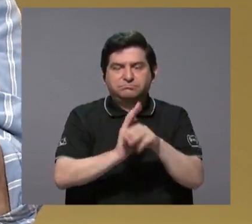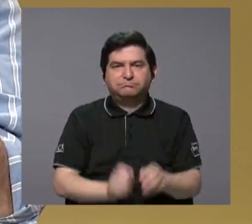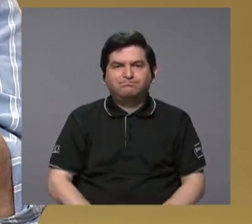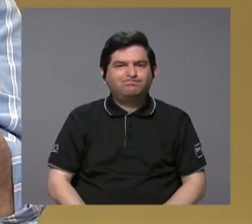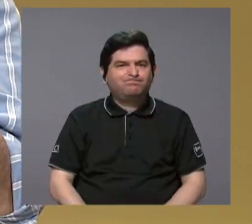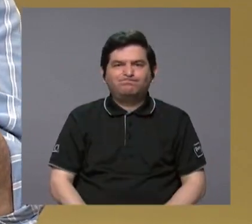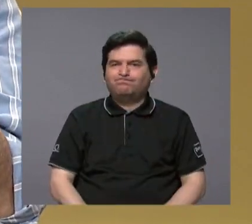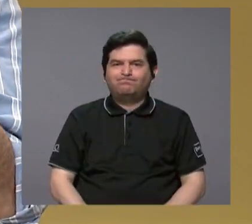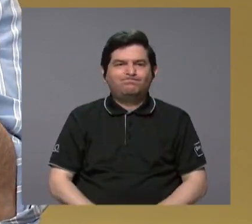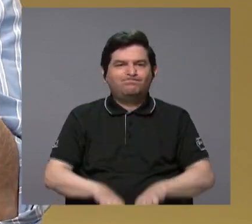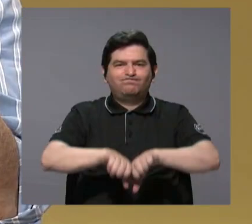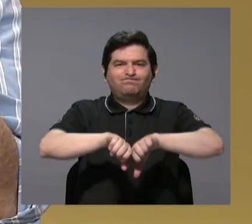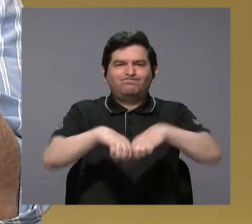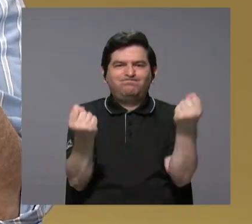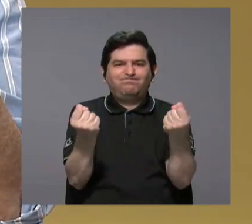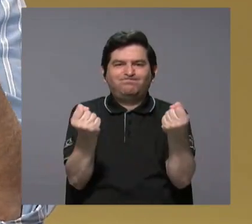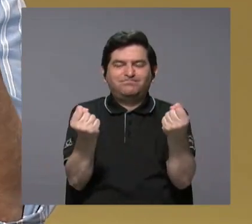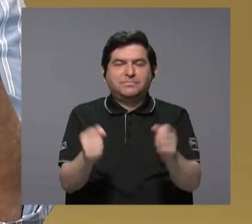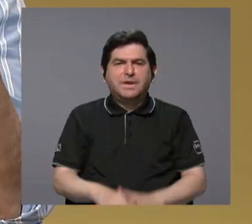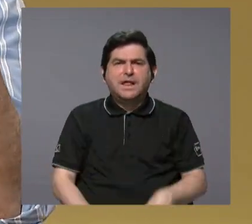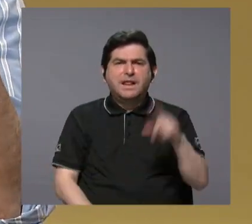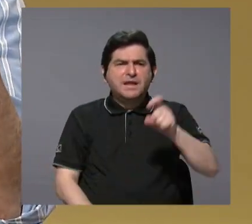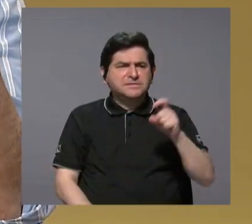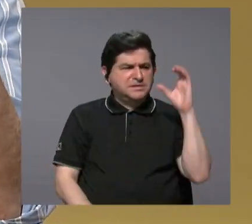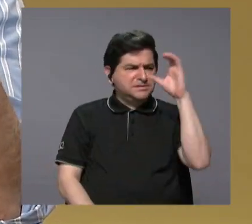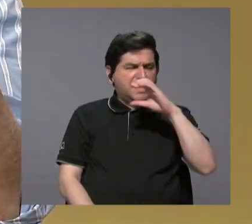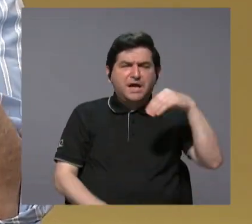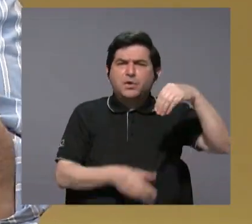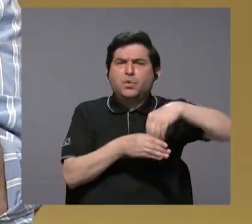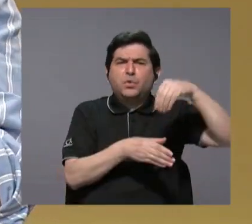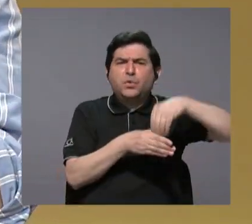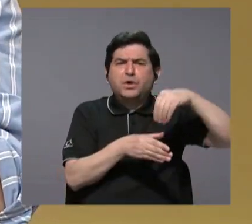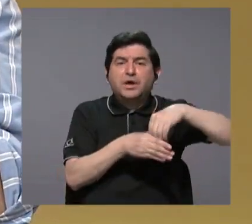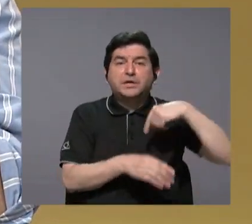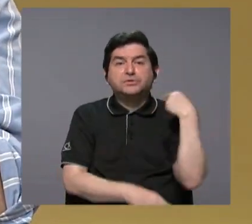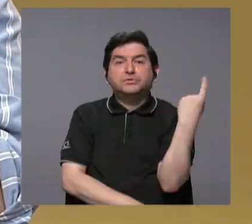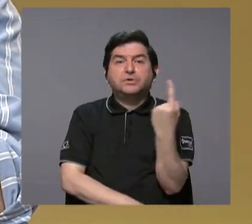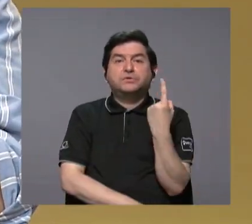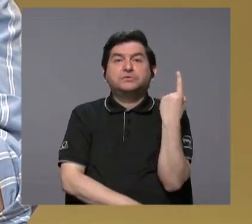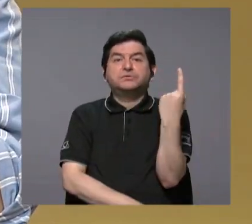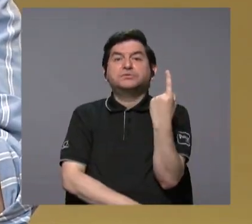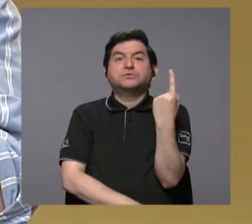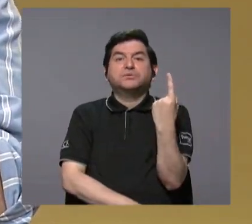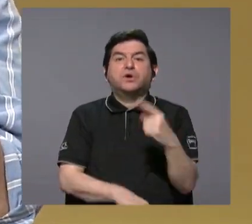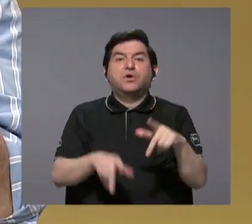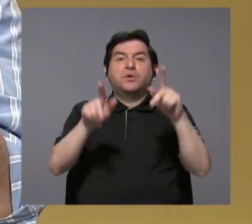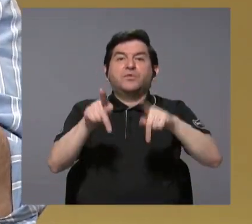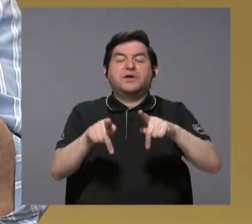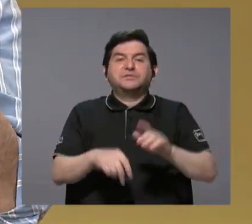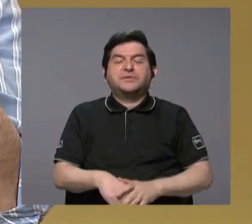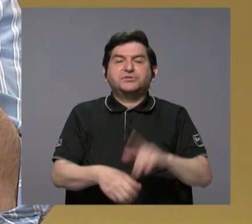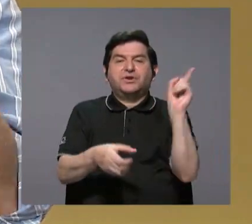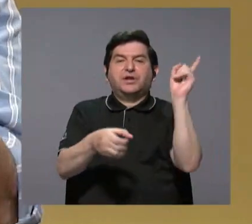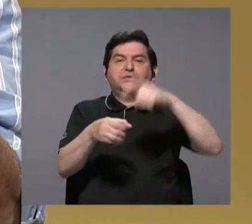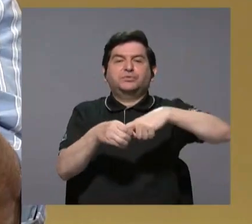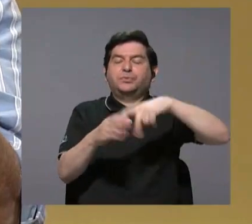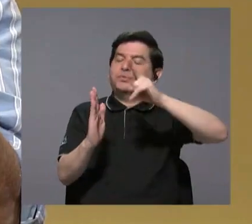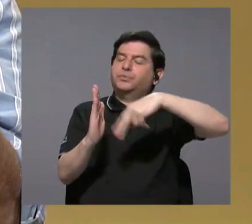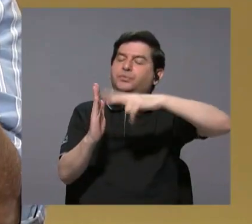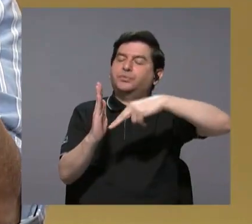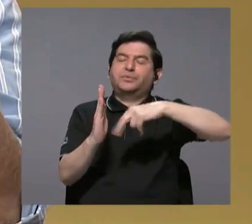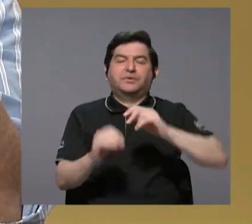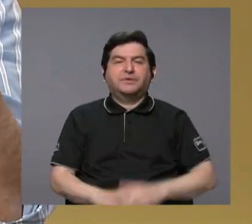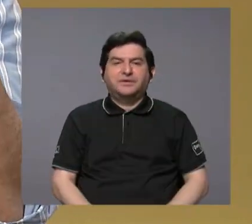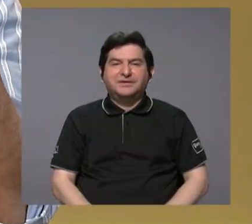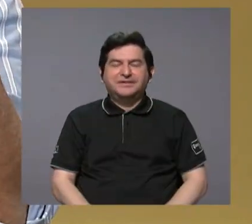se desquebrajó, y había que buscar ingresos solo por suscripciones y todo.